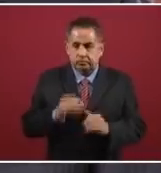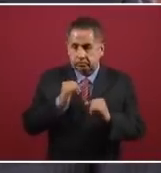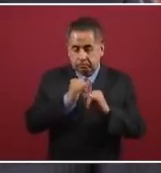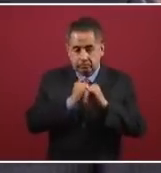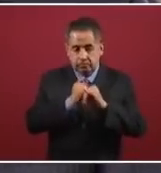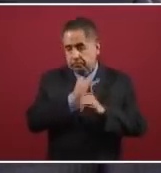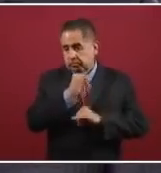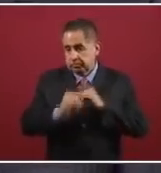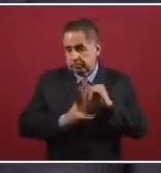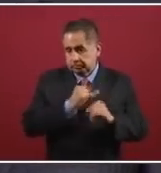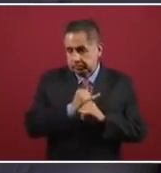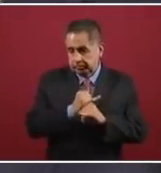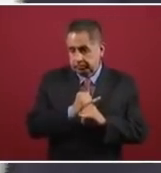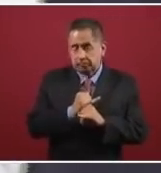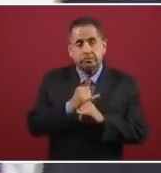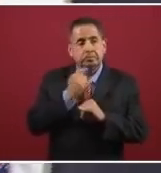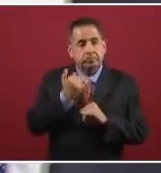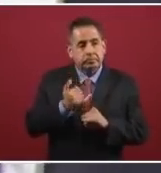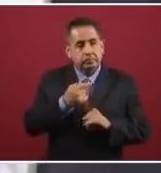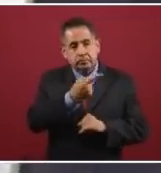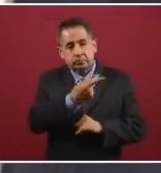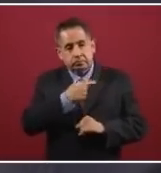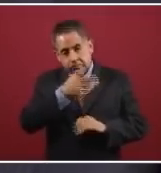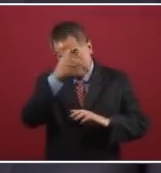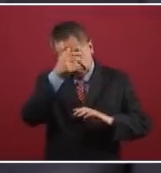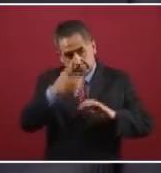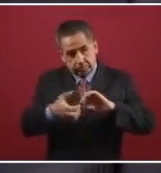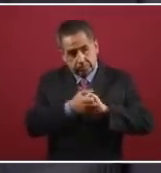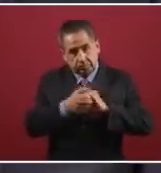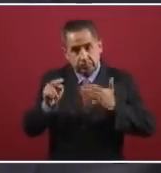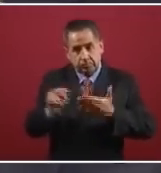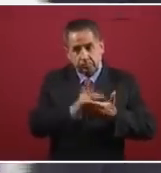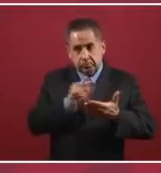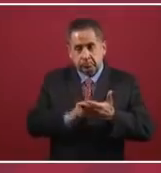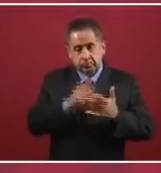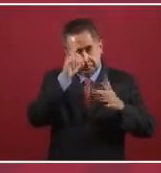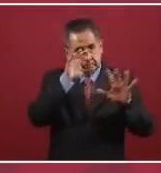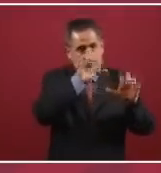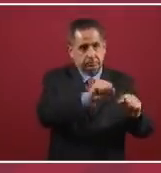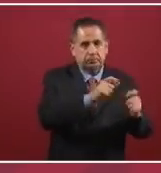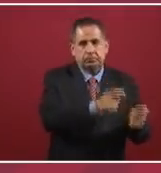internacional y los acuerdos que tenemos firmados de extradición.